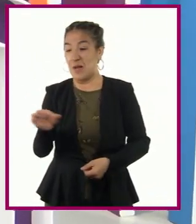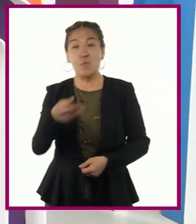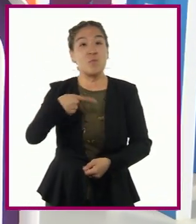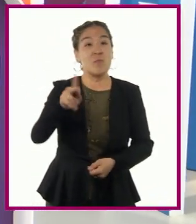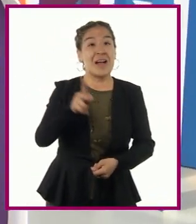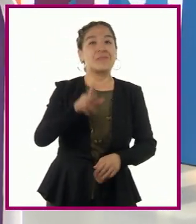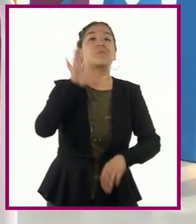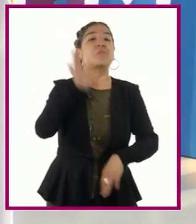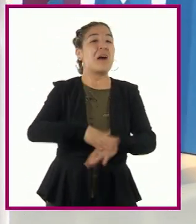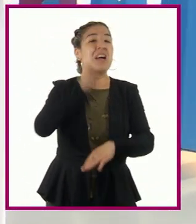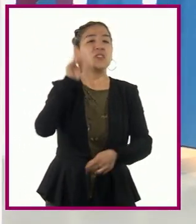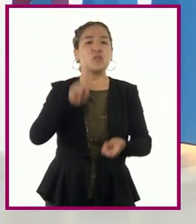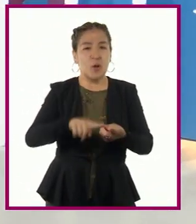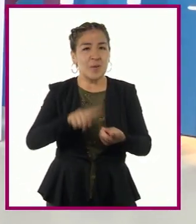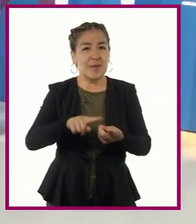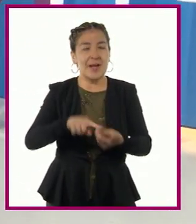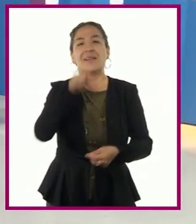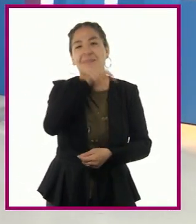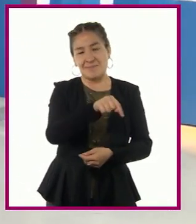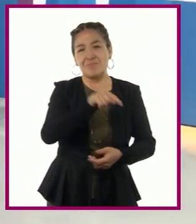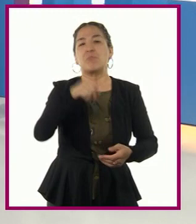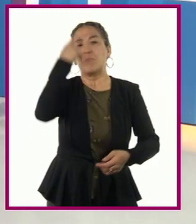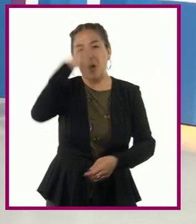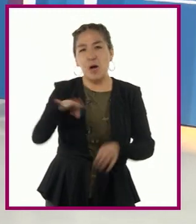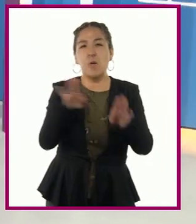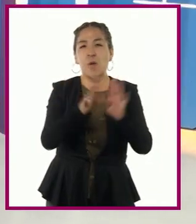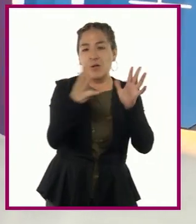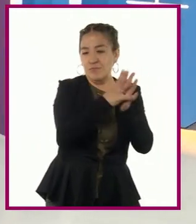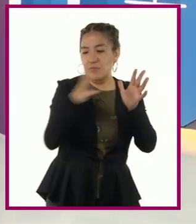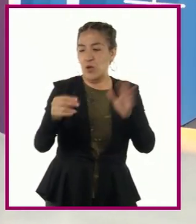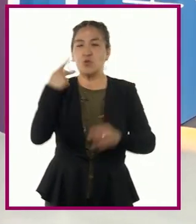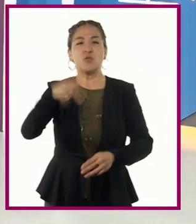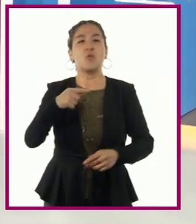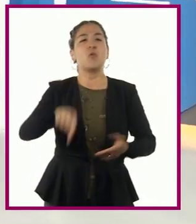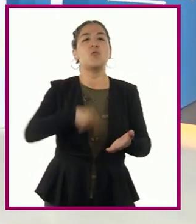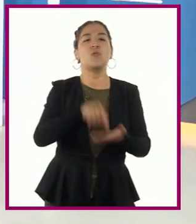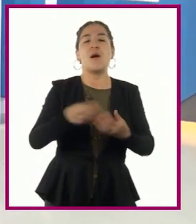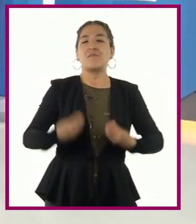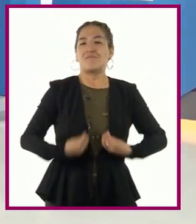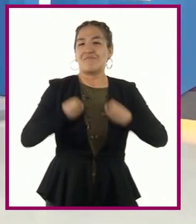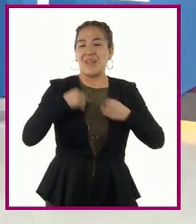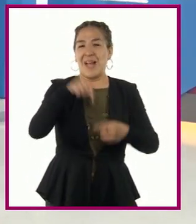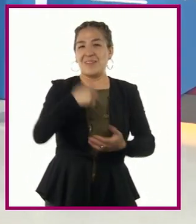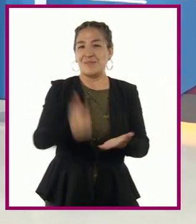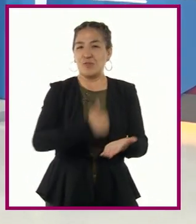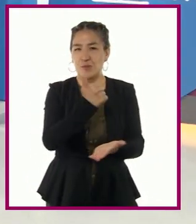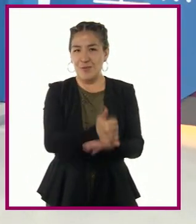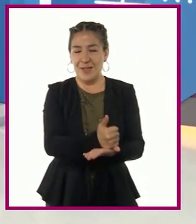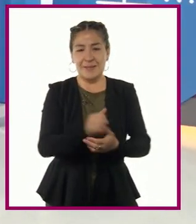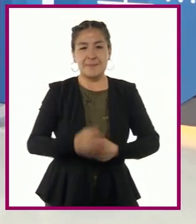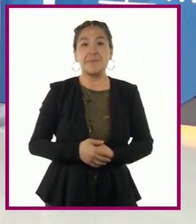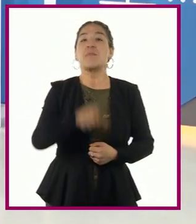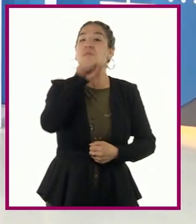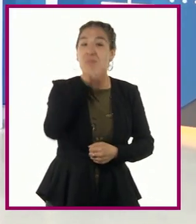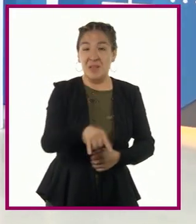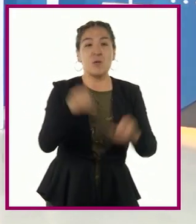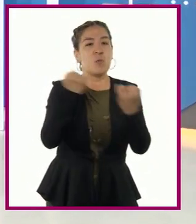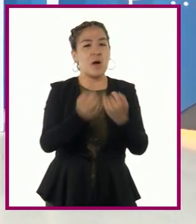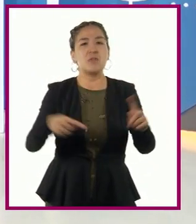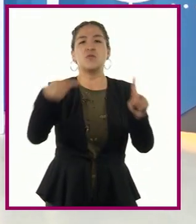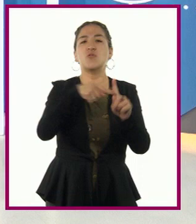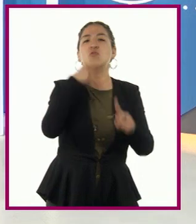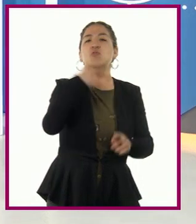se acentúa más la tendencia a imitar los usos de la capital. También se sigue marcando